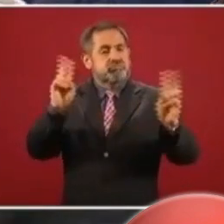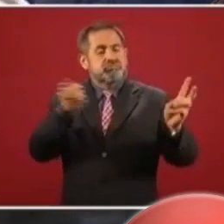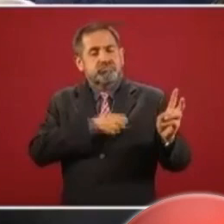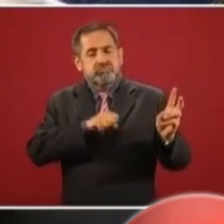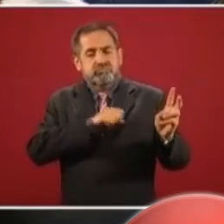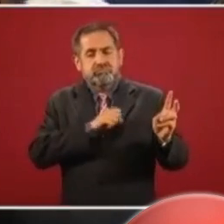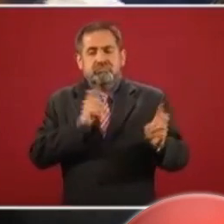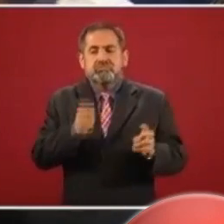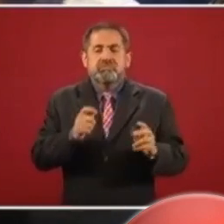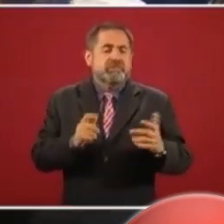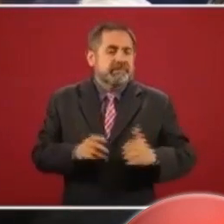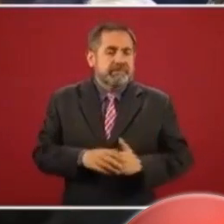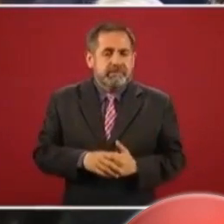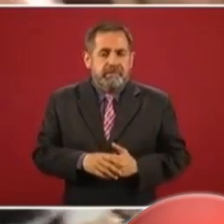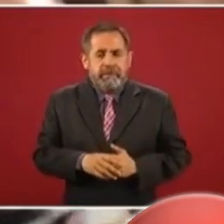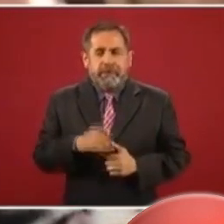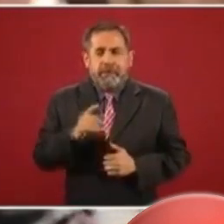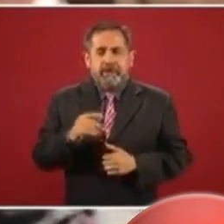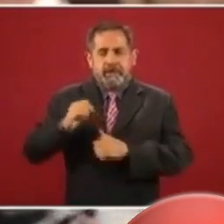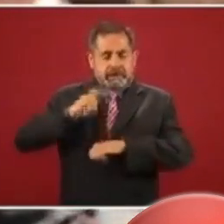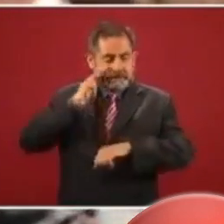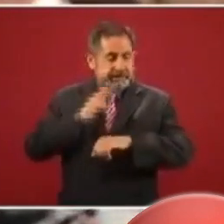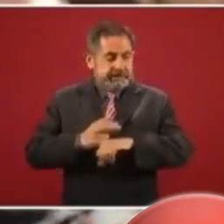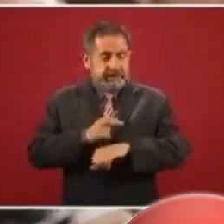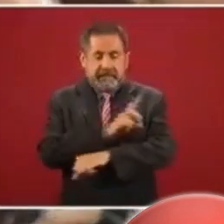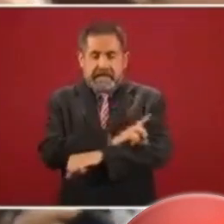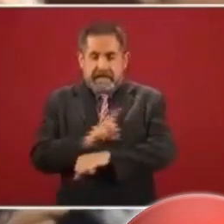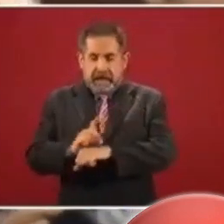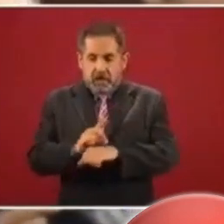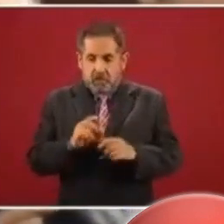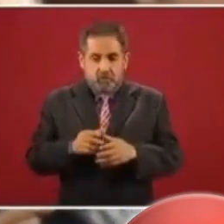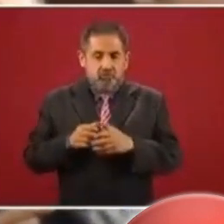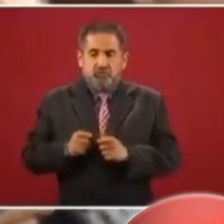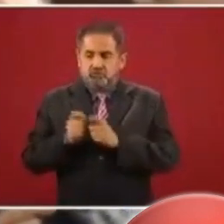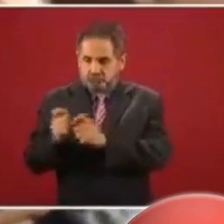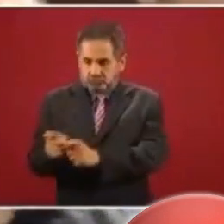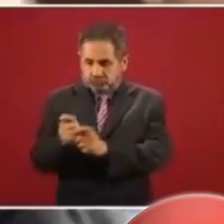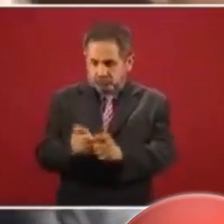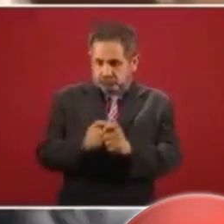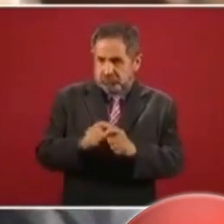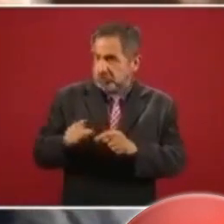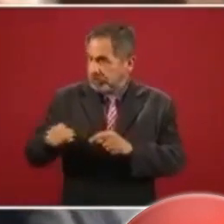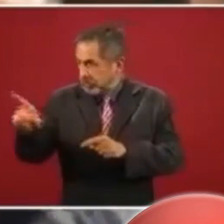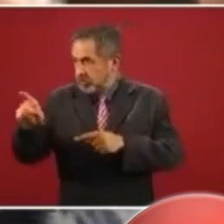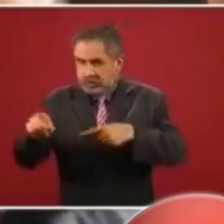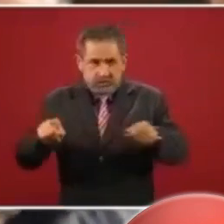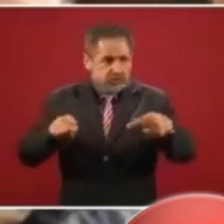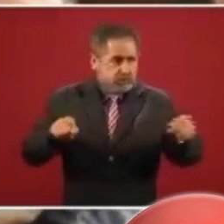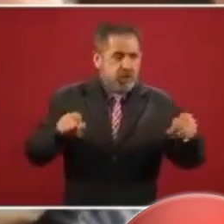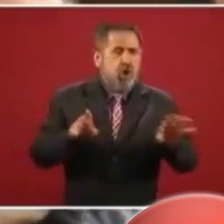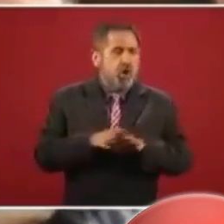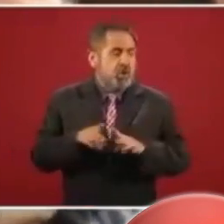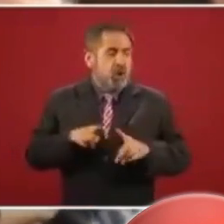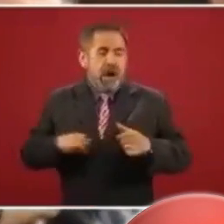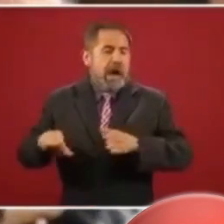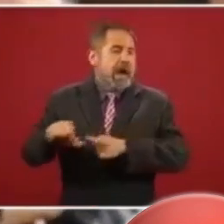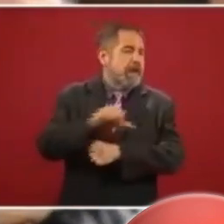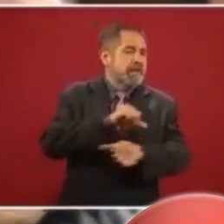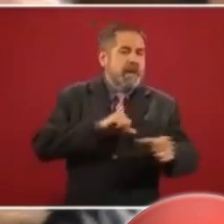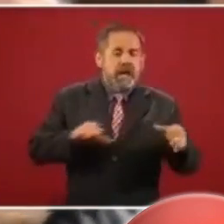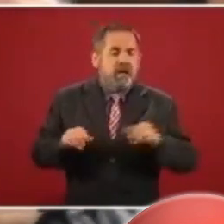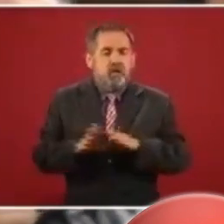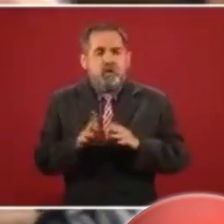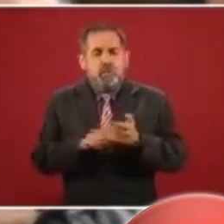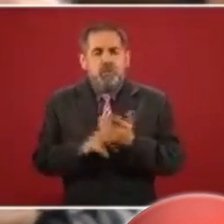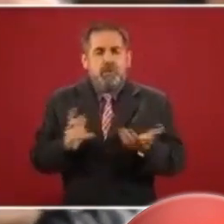respecto a los delegados que ya han sido asignados, ¿cuál va a ser la rotación de estos? Incluso usted